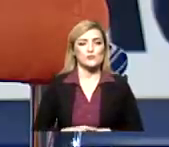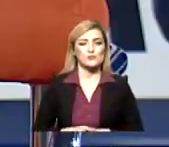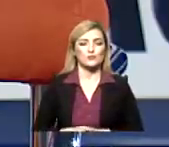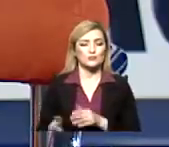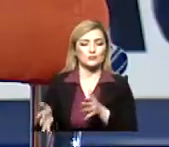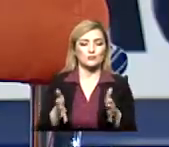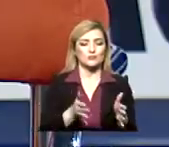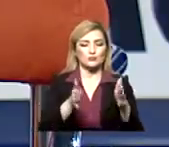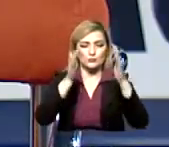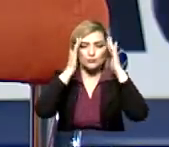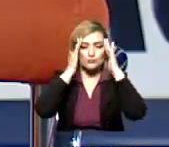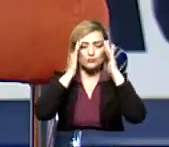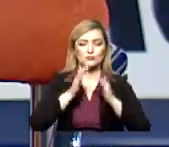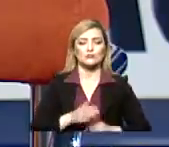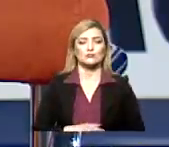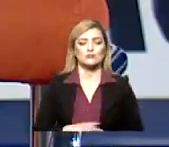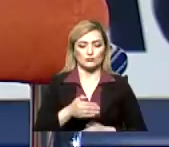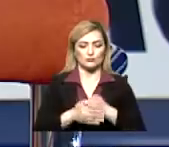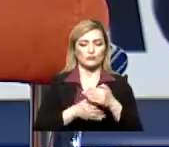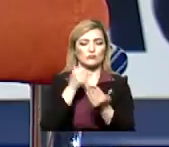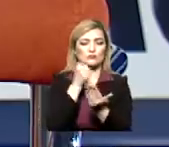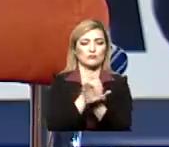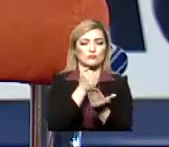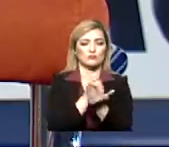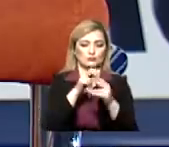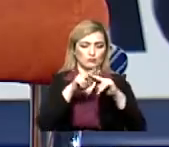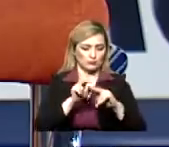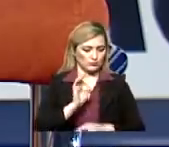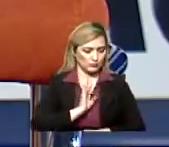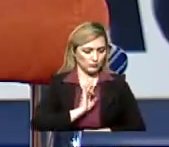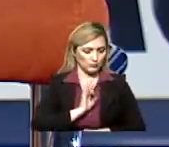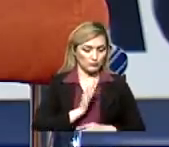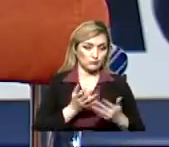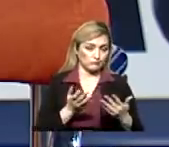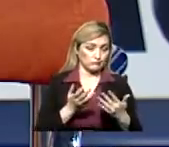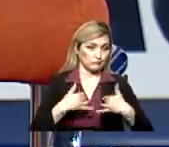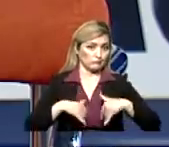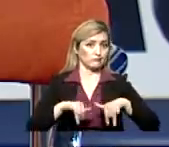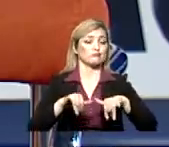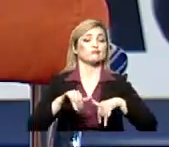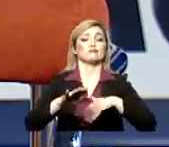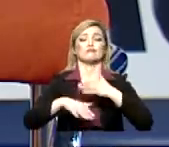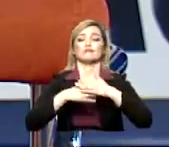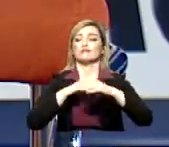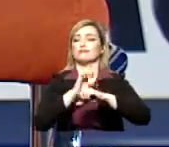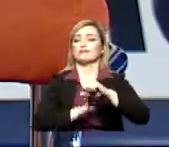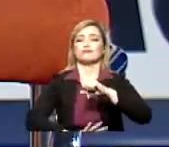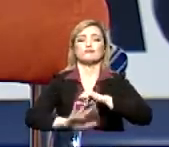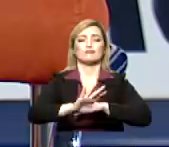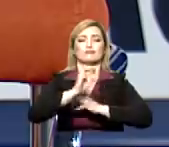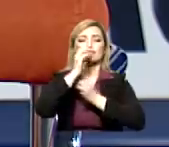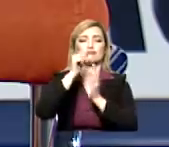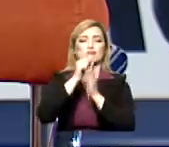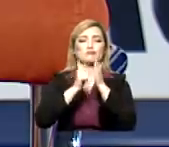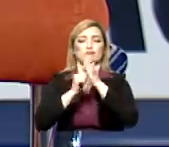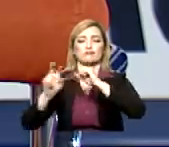Y mucha atención, amigos. Los procesos de matriculación y revisión técnica vehicular se reactivarán a nivel nacional. Así lo dio a conocer la